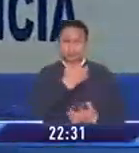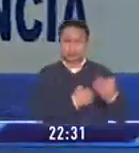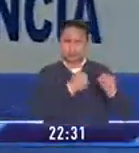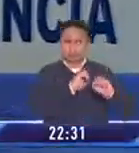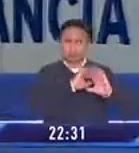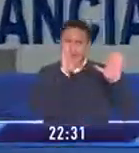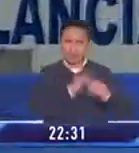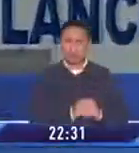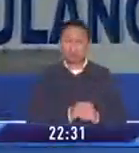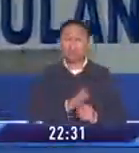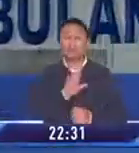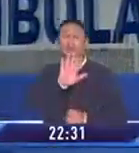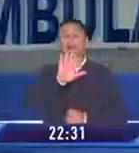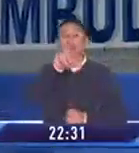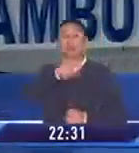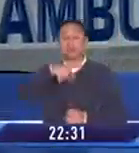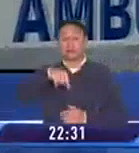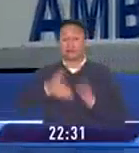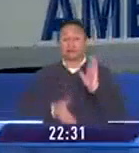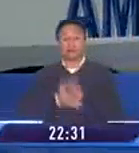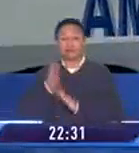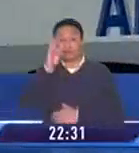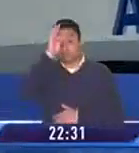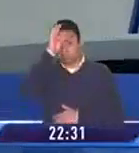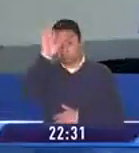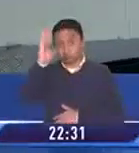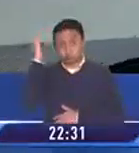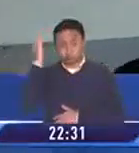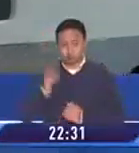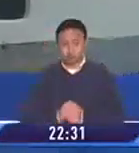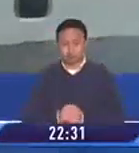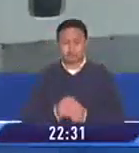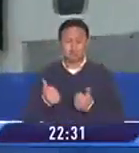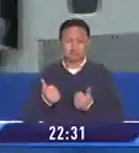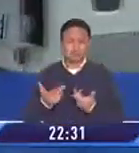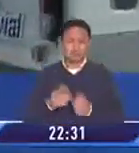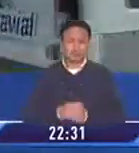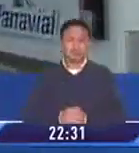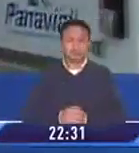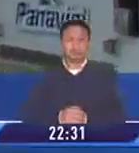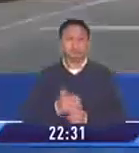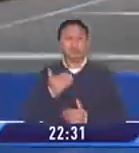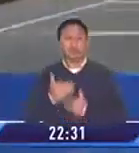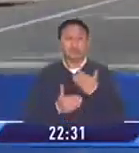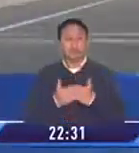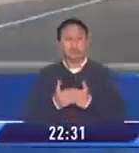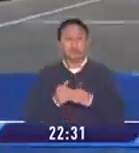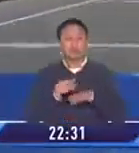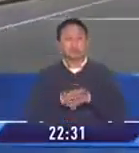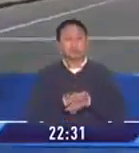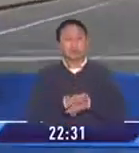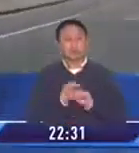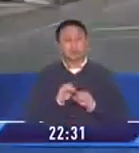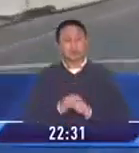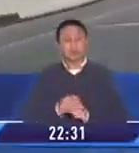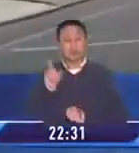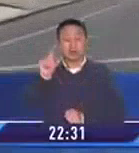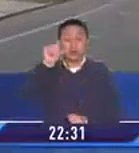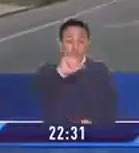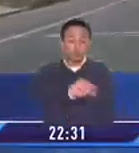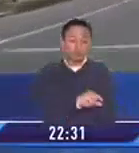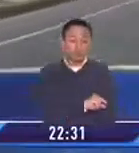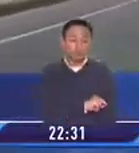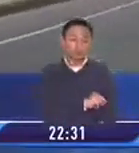información. De los 5 estudiantes que fueron trasladados al hospital de Tulcán, se conoció que se encuentran estables. La recuperación es lenta y debe administrarse sueros para